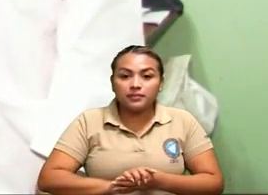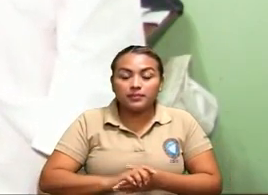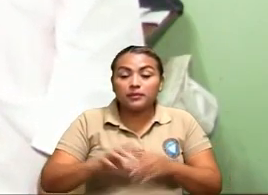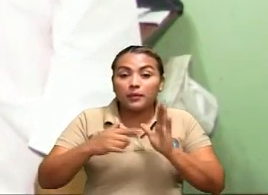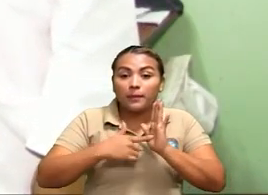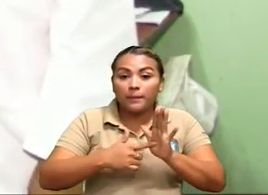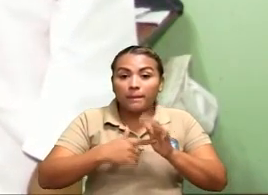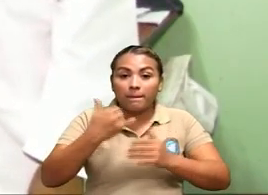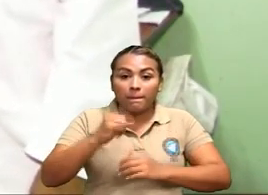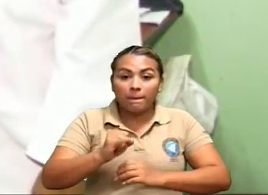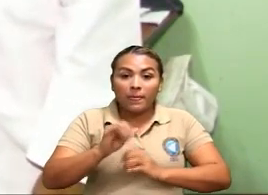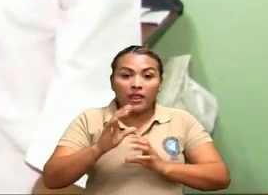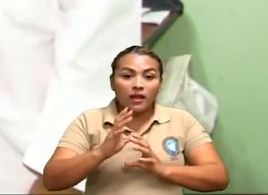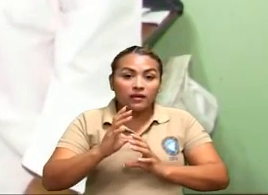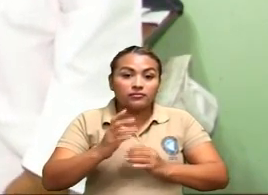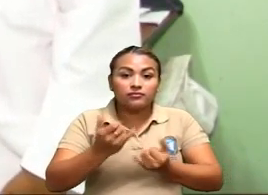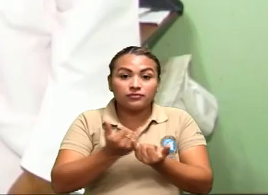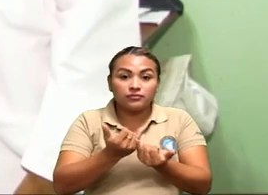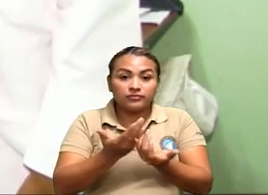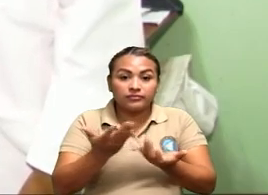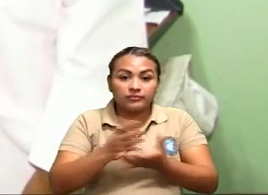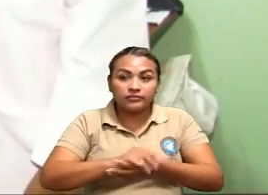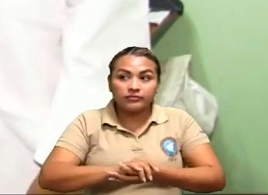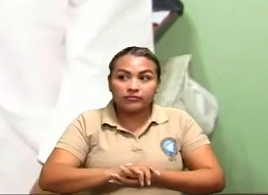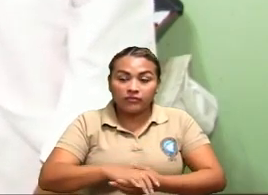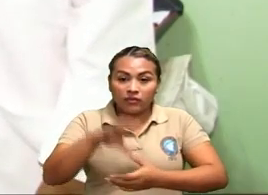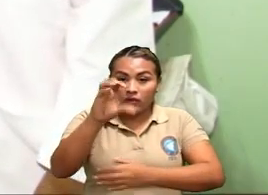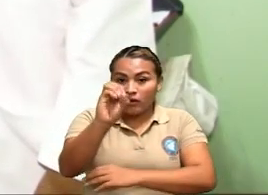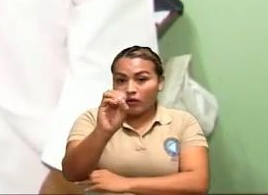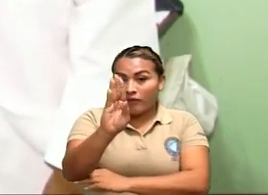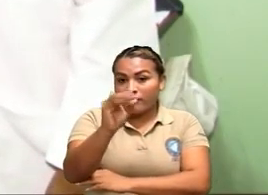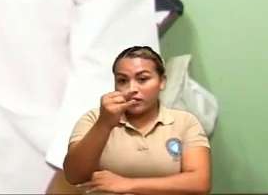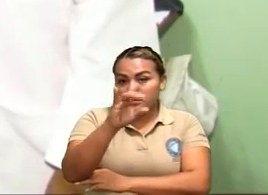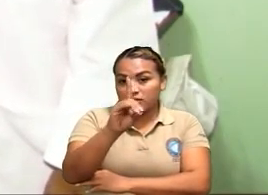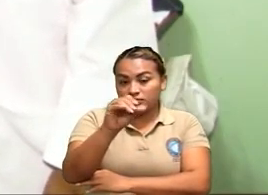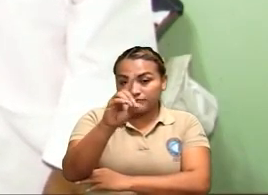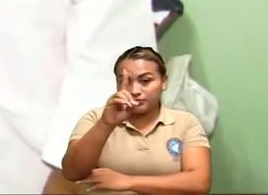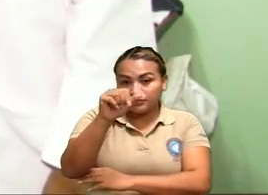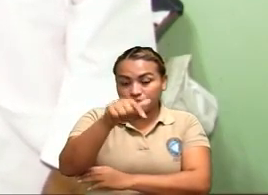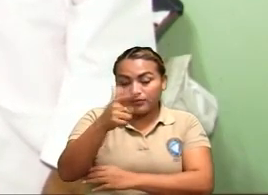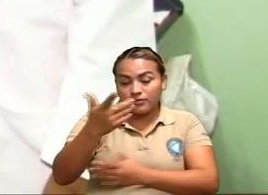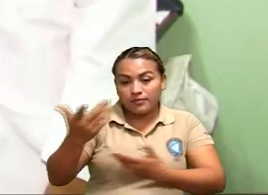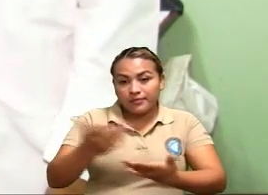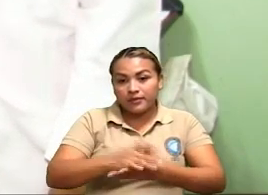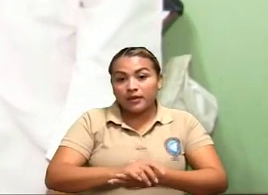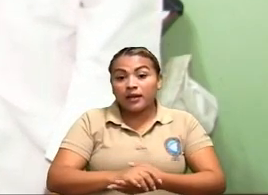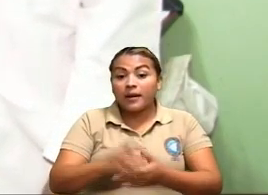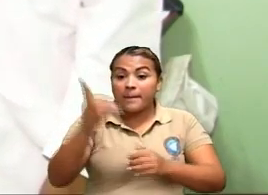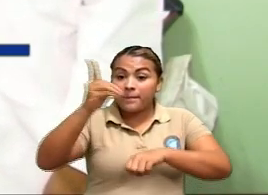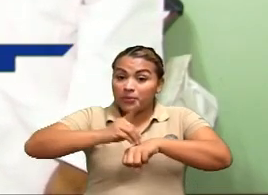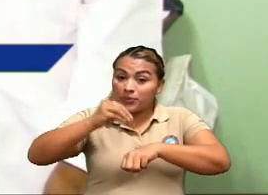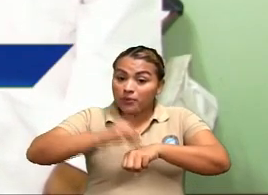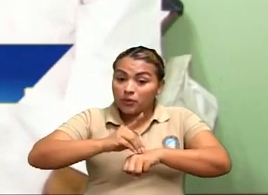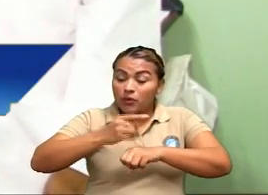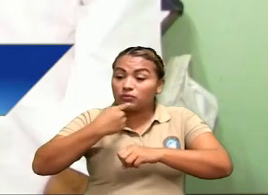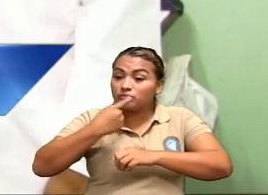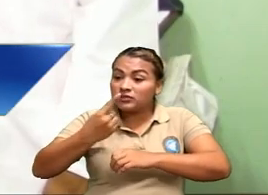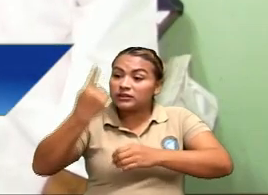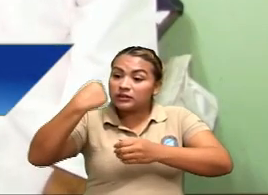obesidad casi no, es poco, ¿verdad? Acuden más, como usted dice, por enfermedades. Entonces el médico lo transfiere